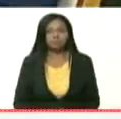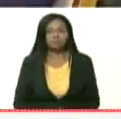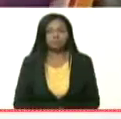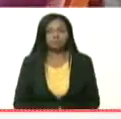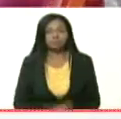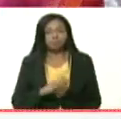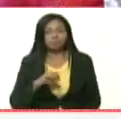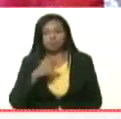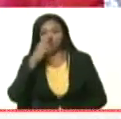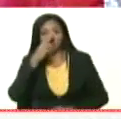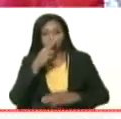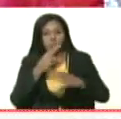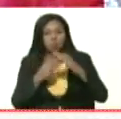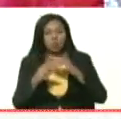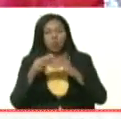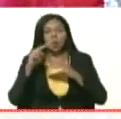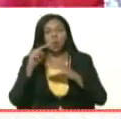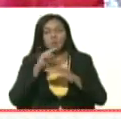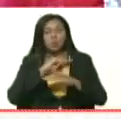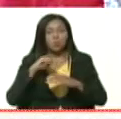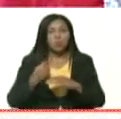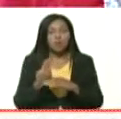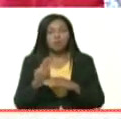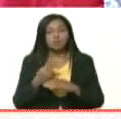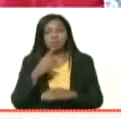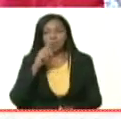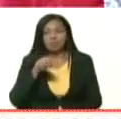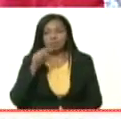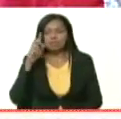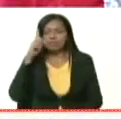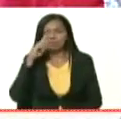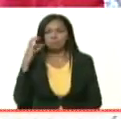Estamos conmemorando en el transcurso de estos días